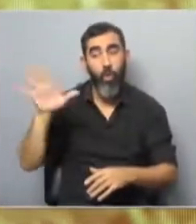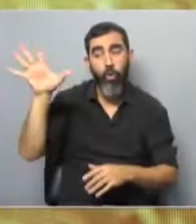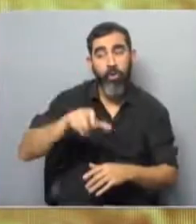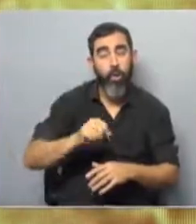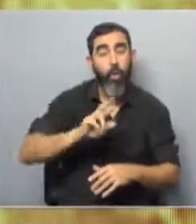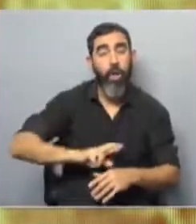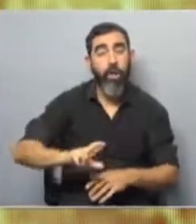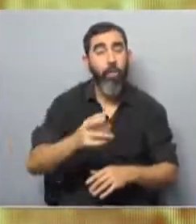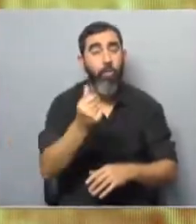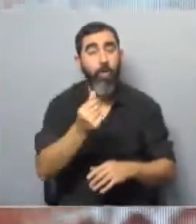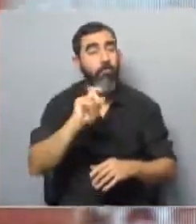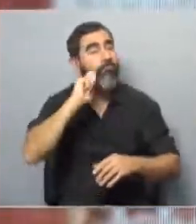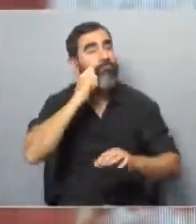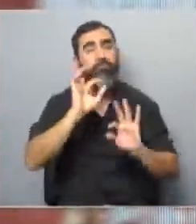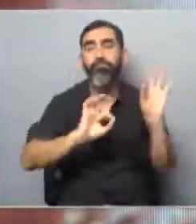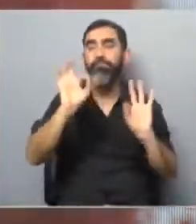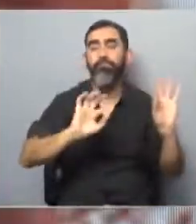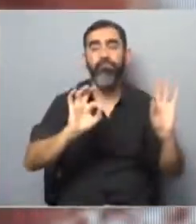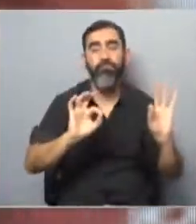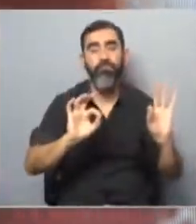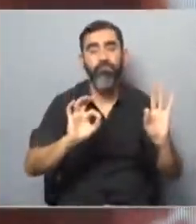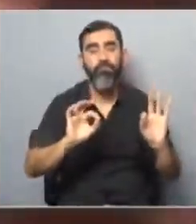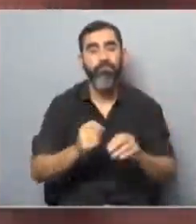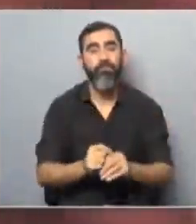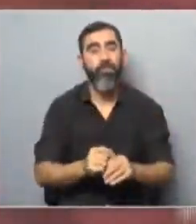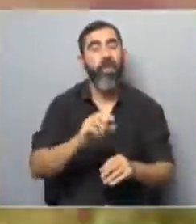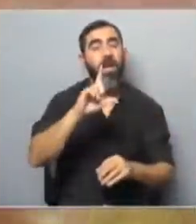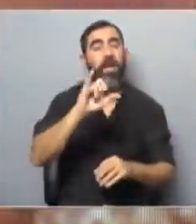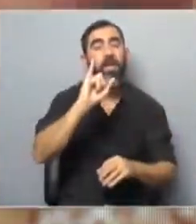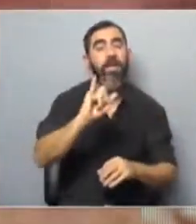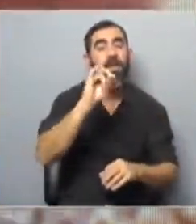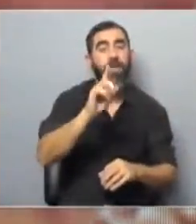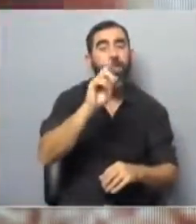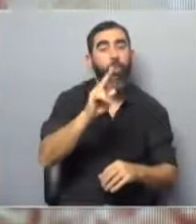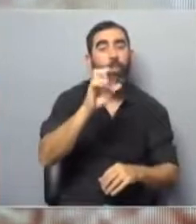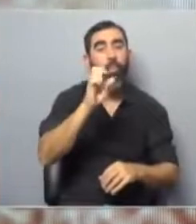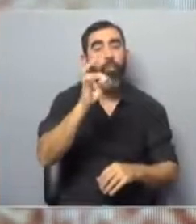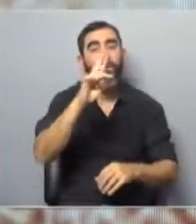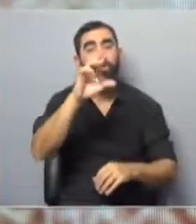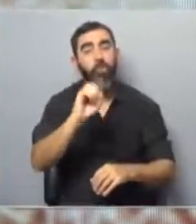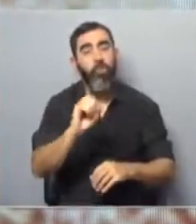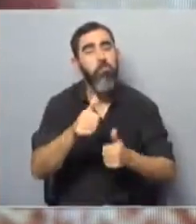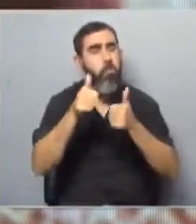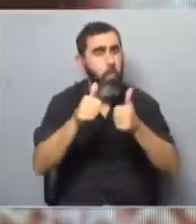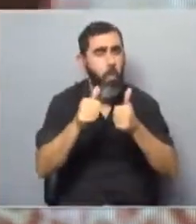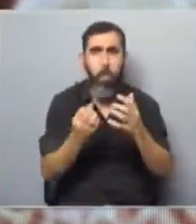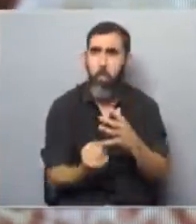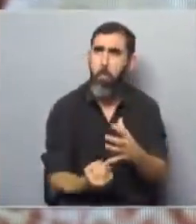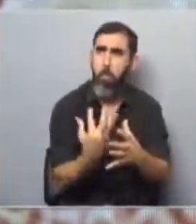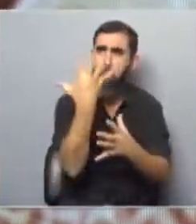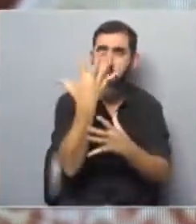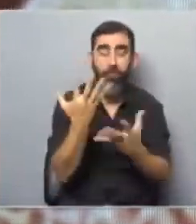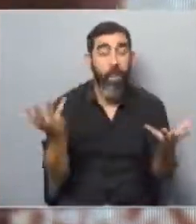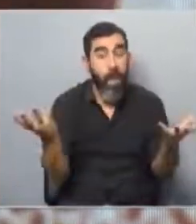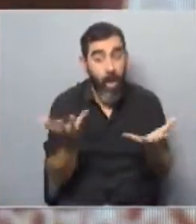al Río de la Plata como ornamental. Porque ¿Estás hablando del ligustro? El ligustro es una especie muy bonita que prospera bien como ornamental, y